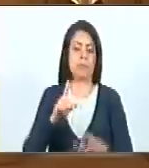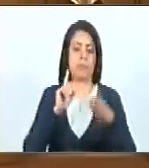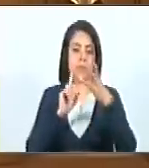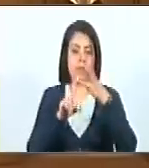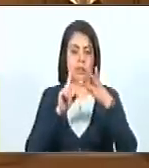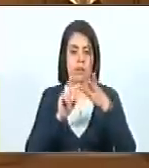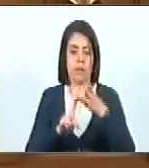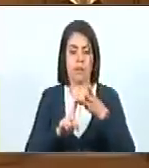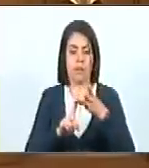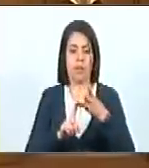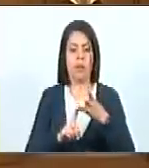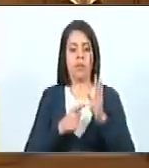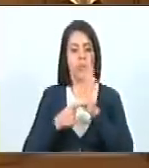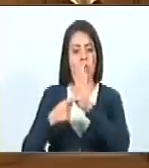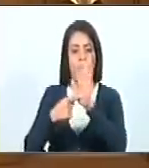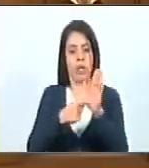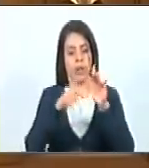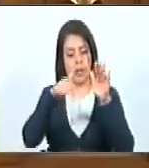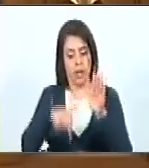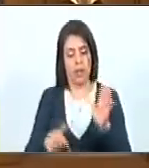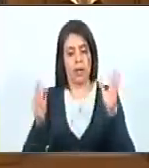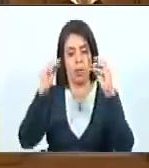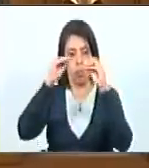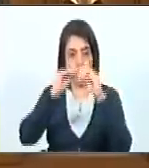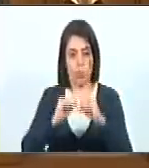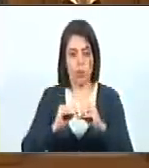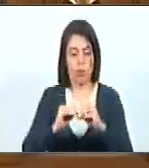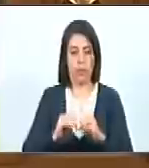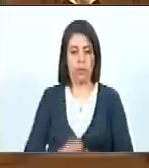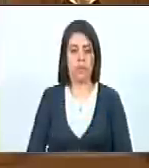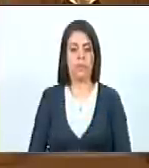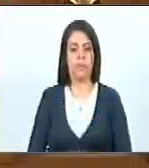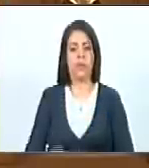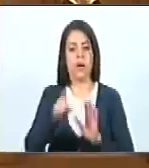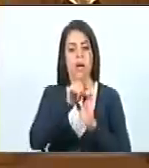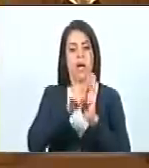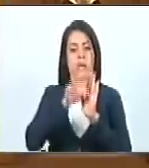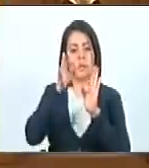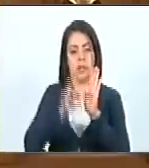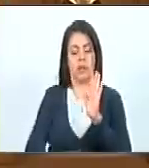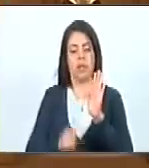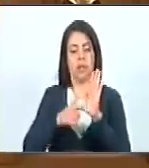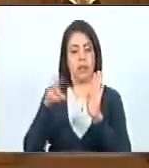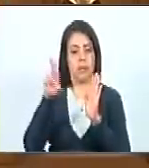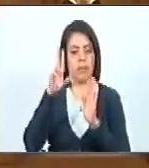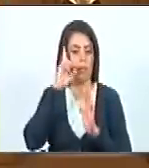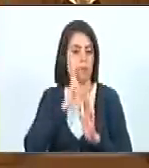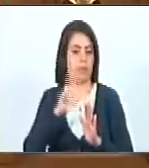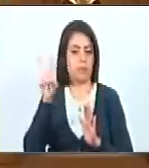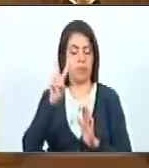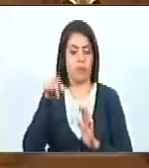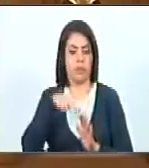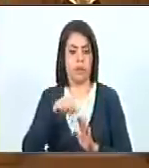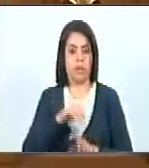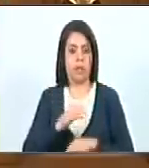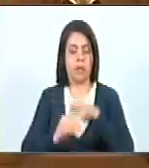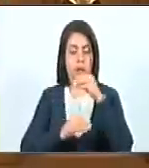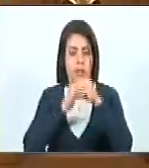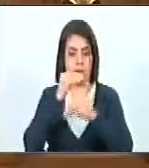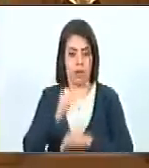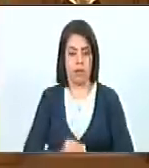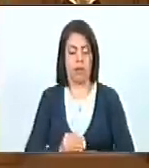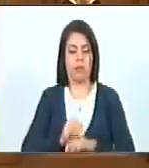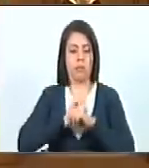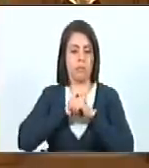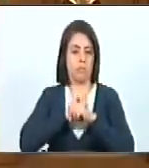Tercero, publicar el presente de acuerdo en la Gaceta Oficial de la República Bolivariana de Venezuela